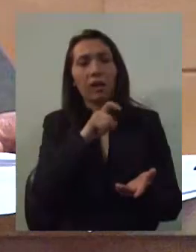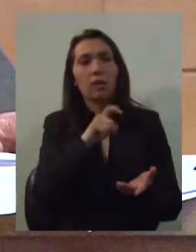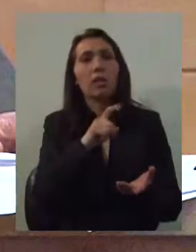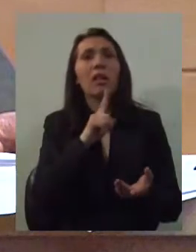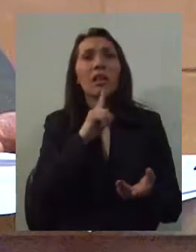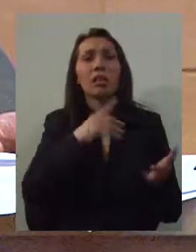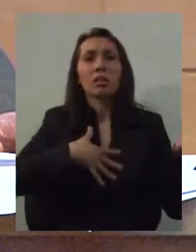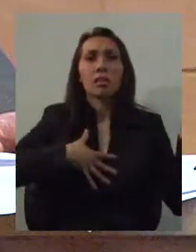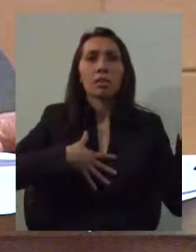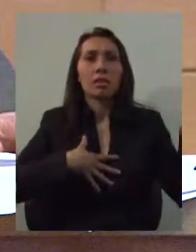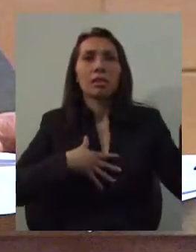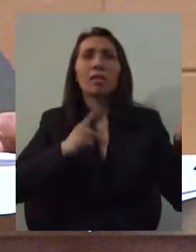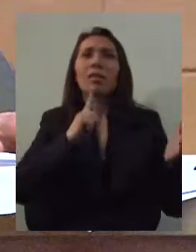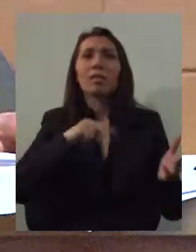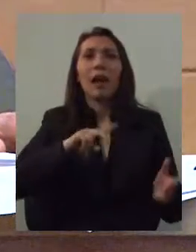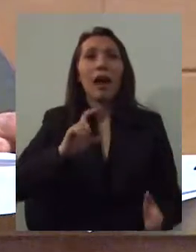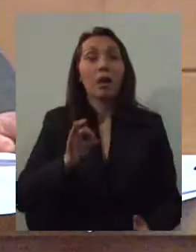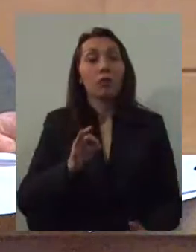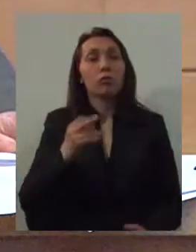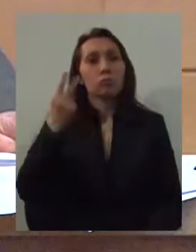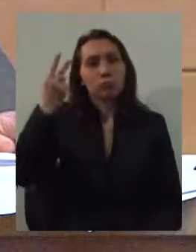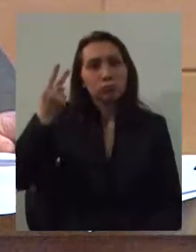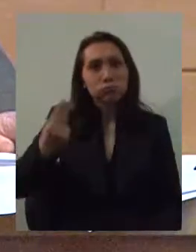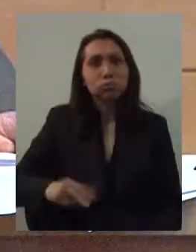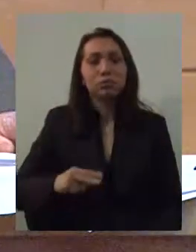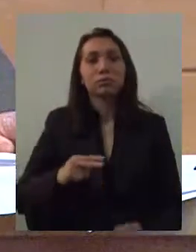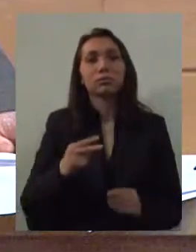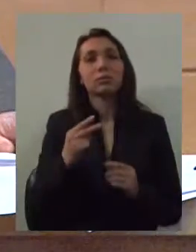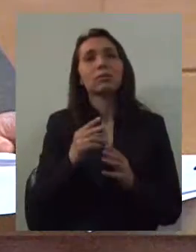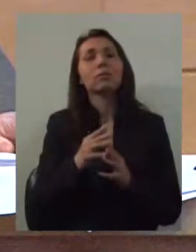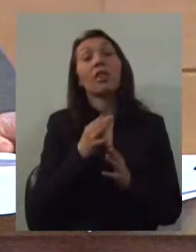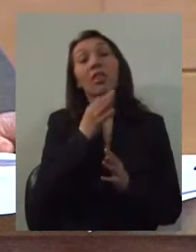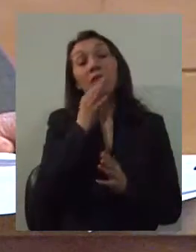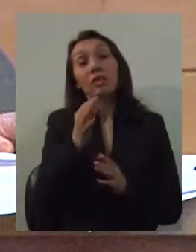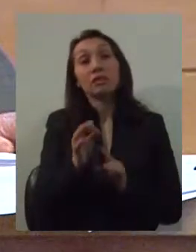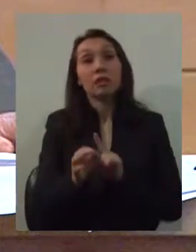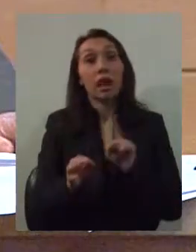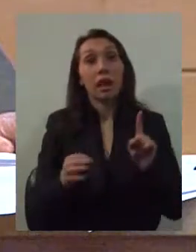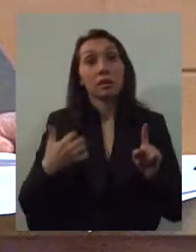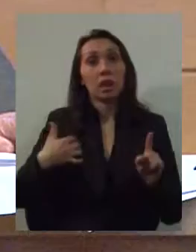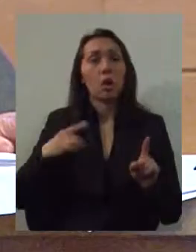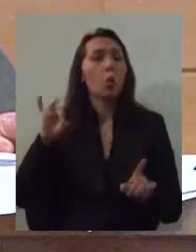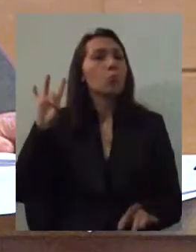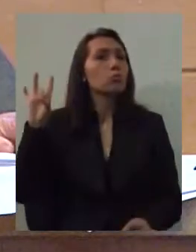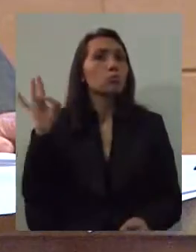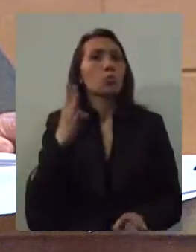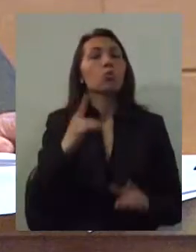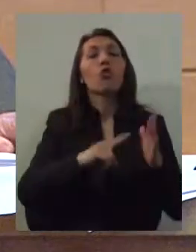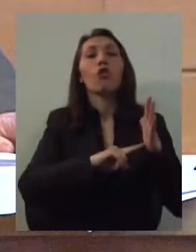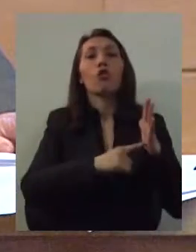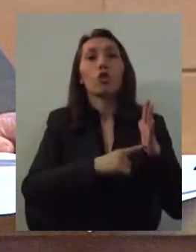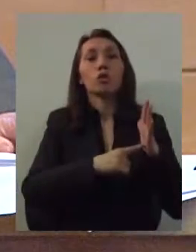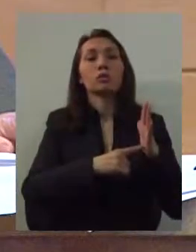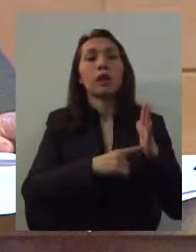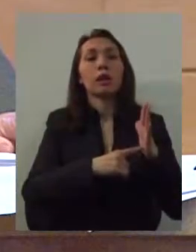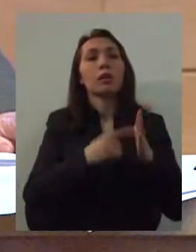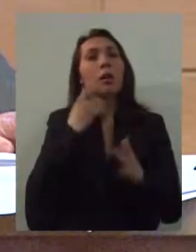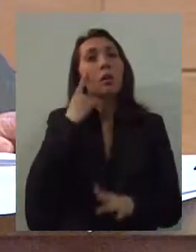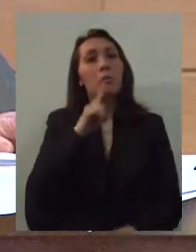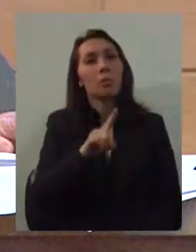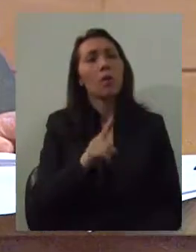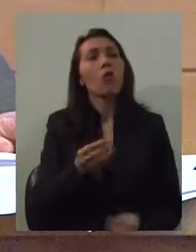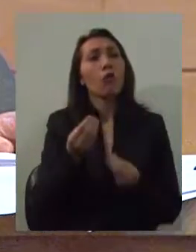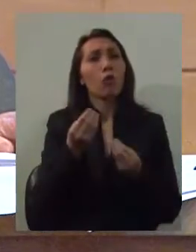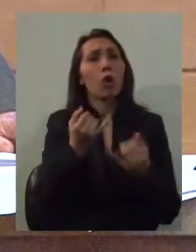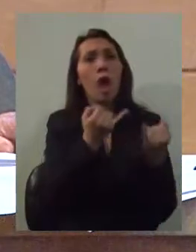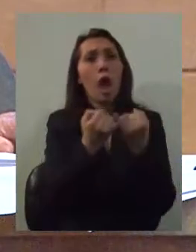tango. Que sé que ese patrimonio, dicen allá, de exclusivo de Buenos Aires, pero tengo